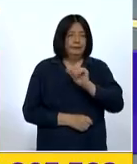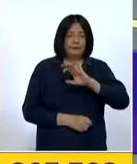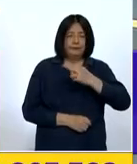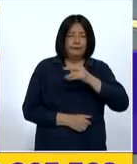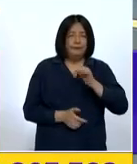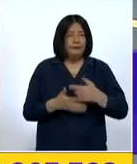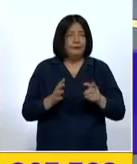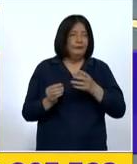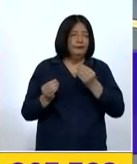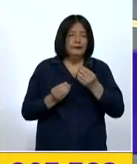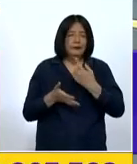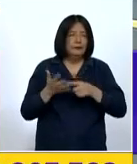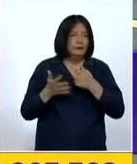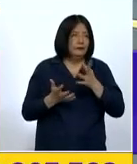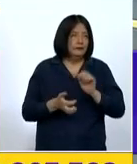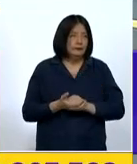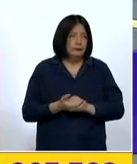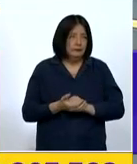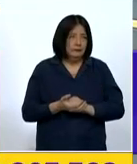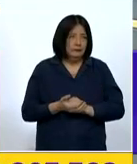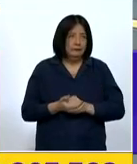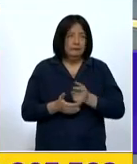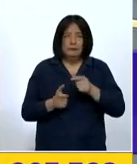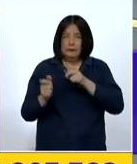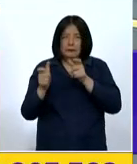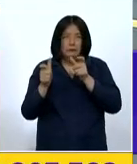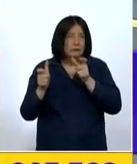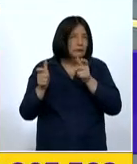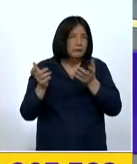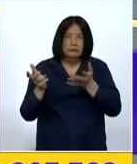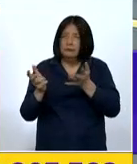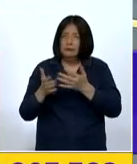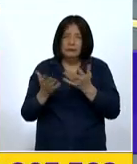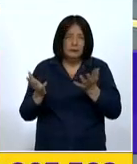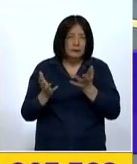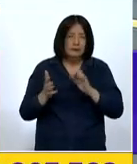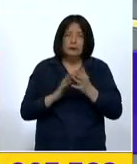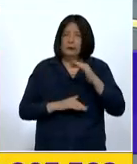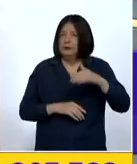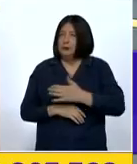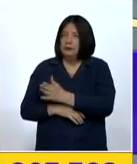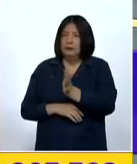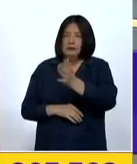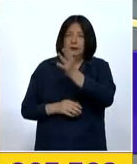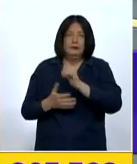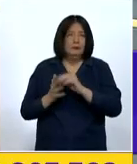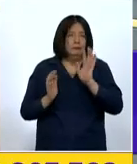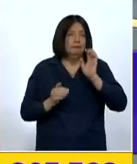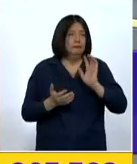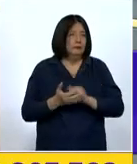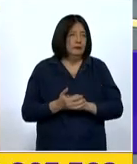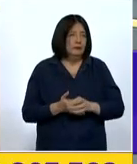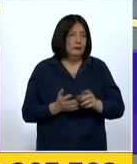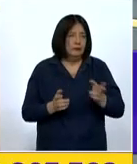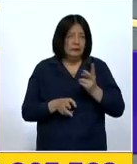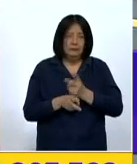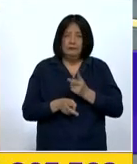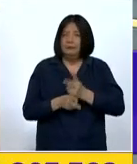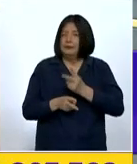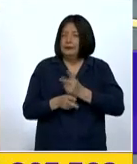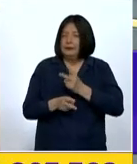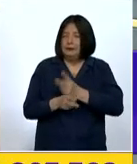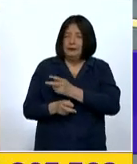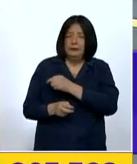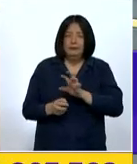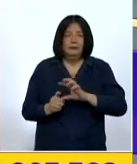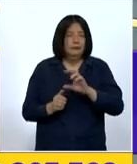como una especie de personaje atento a por dónde van a salir, ¿no? Siendo como el que cuida la